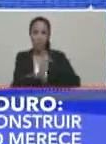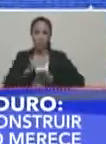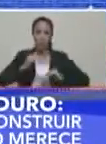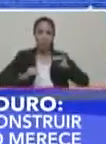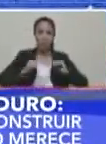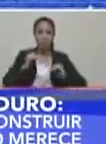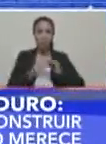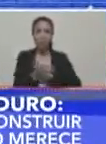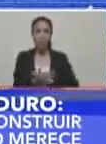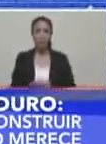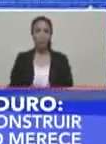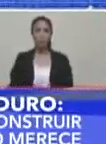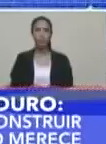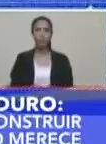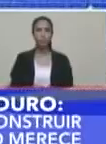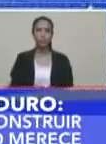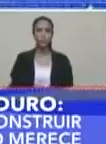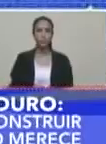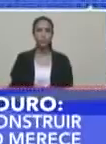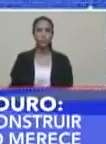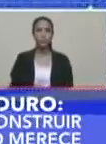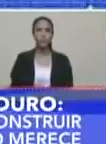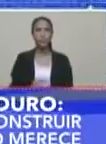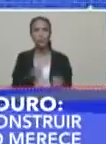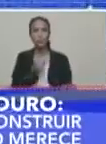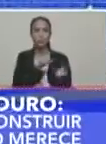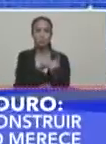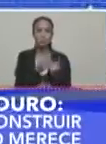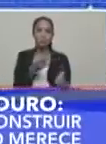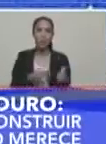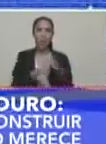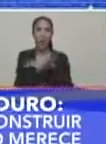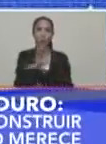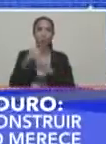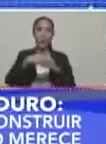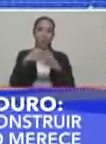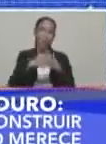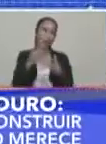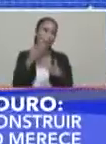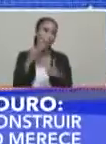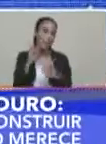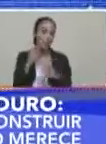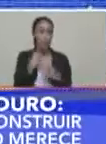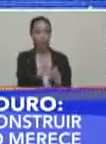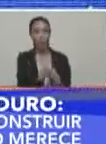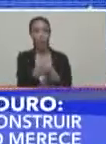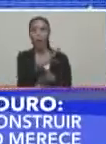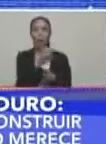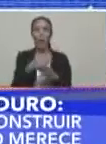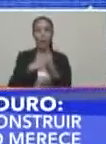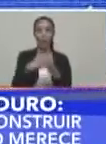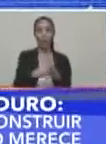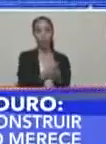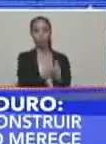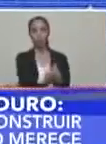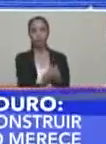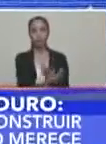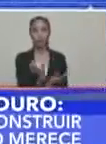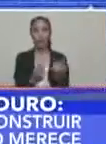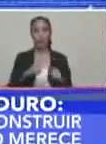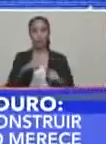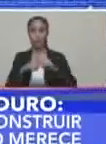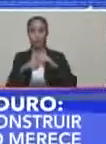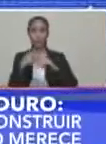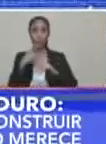Un promedio de consultas en $40 cada consulta. Y multiplicándolas